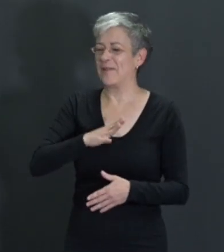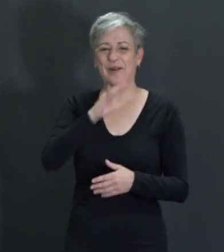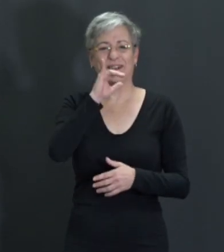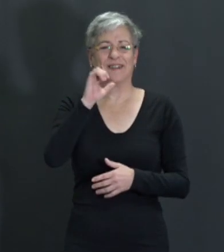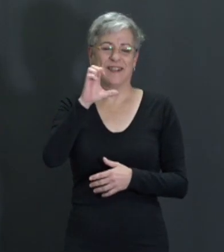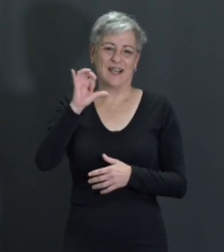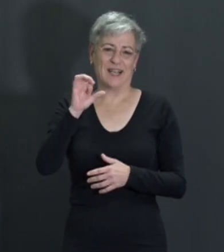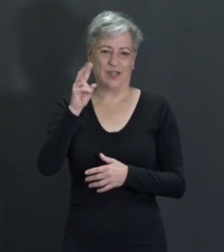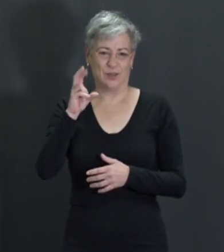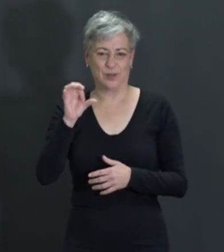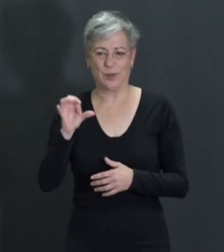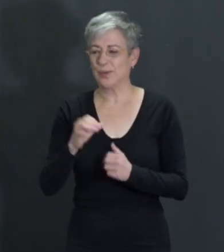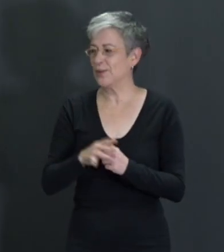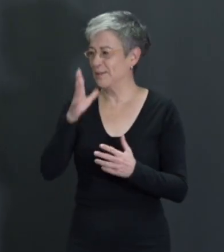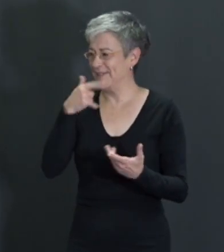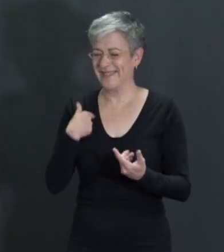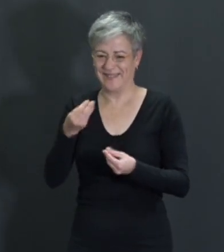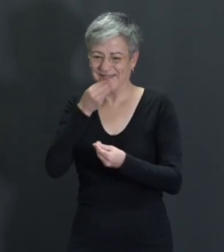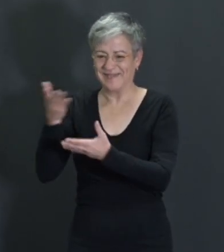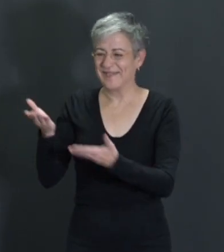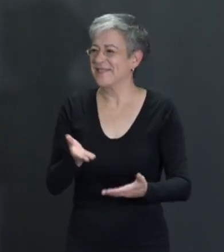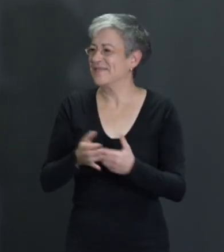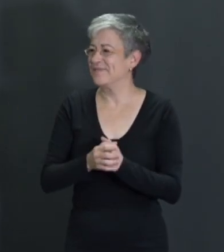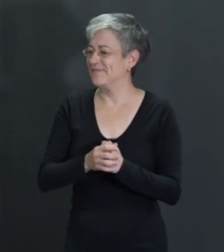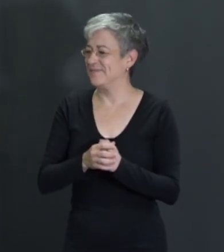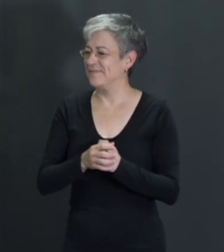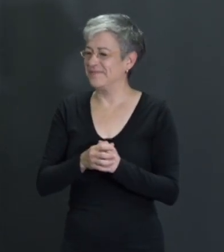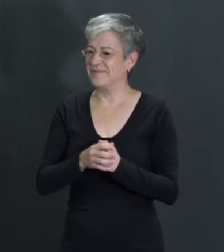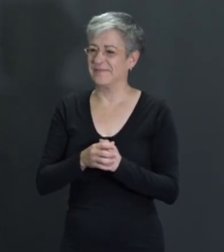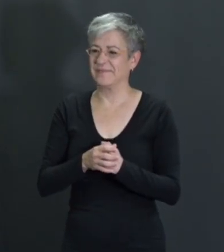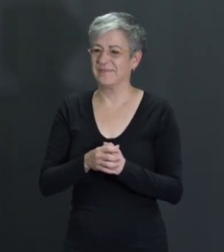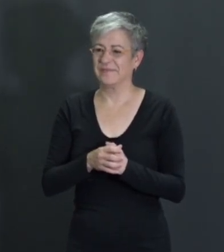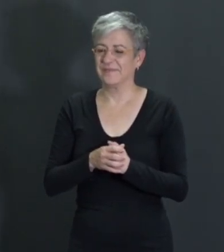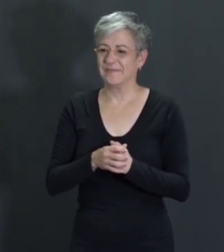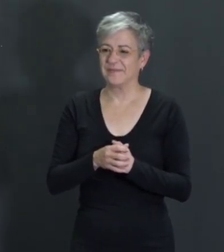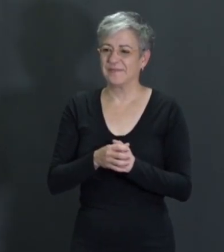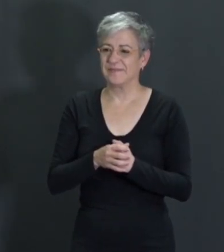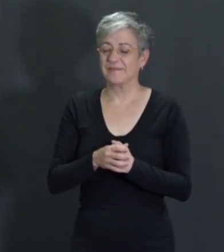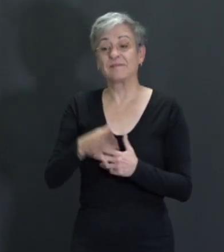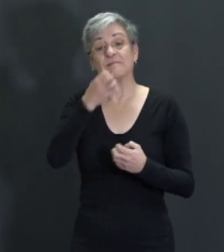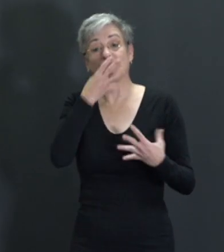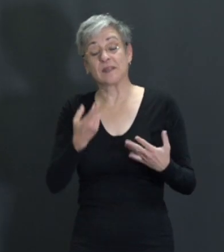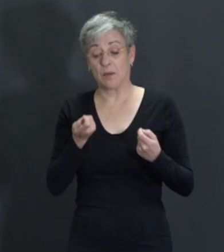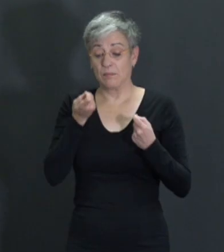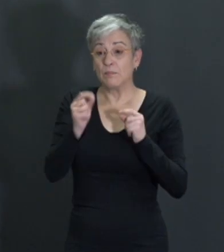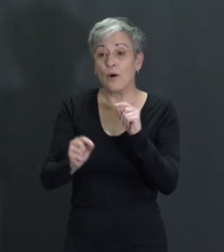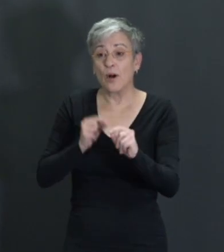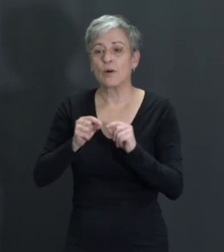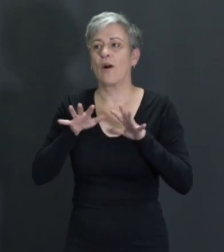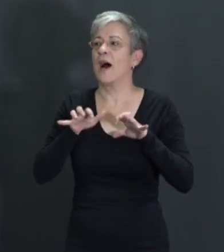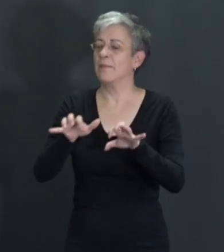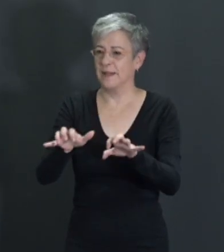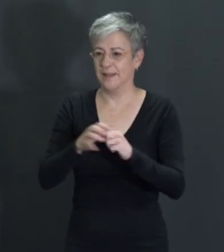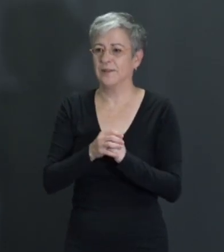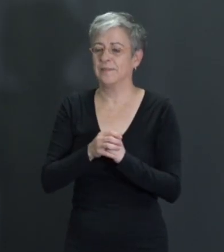aquí para tener una conversación. Sí, me quedo. Pero los dos. Pero bueno, que vamos aprendiendo poco a poco, o sea que no sois